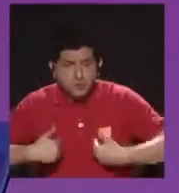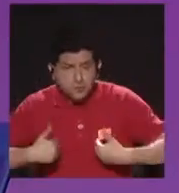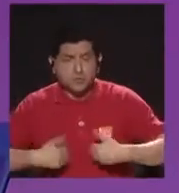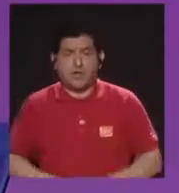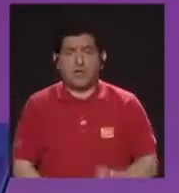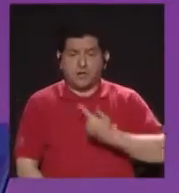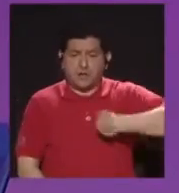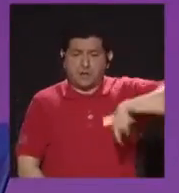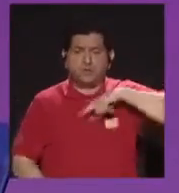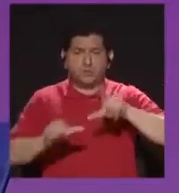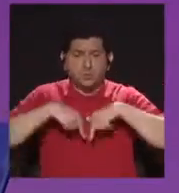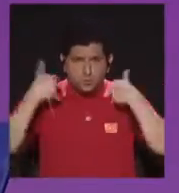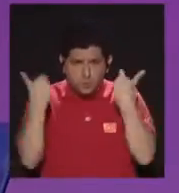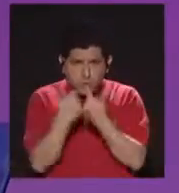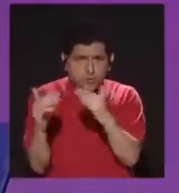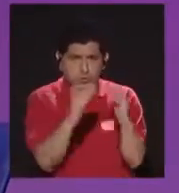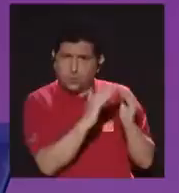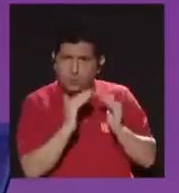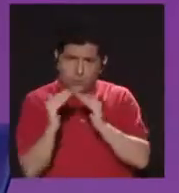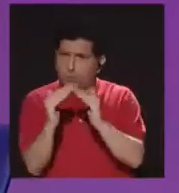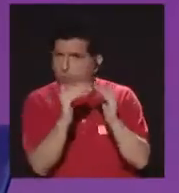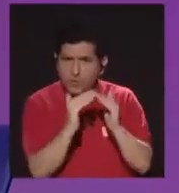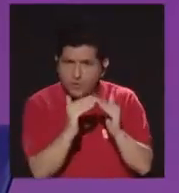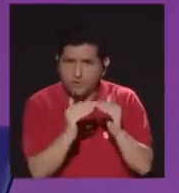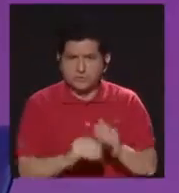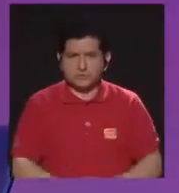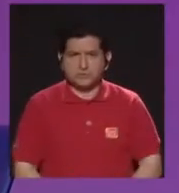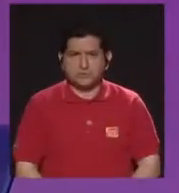nuestras colectividades de nuestra población